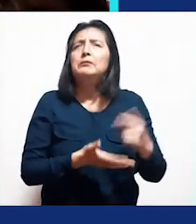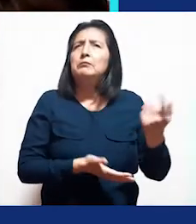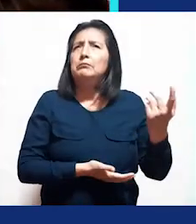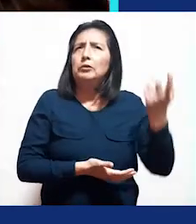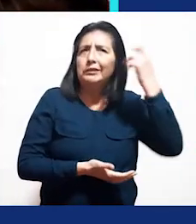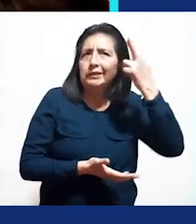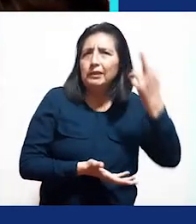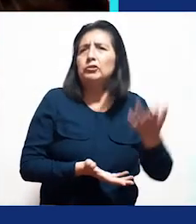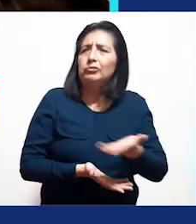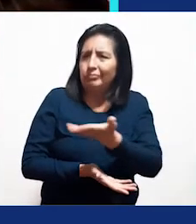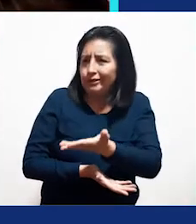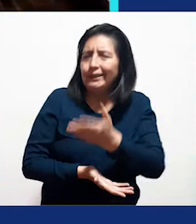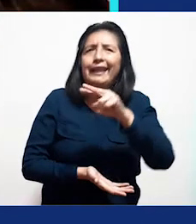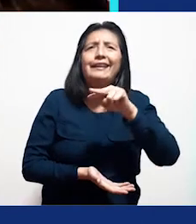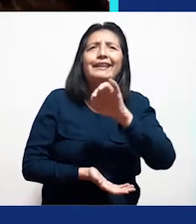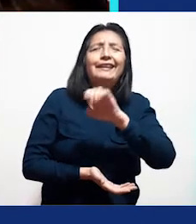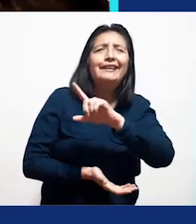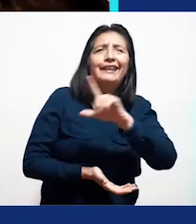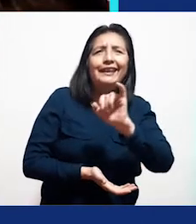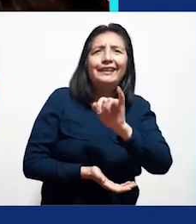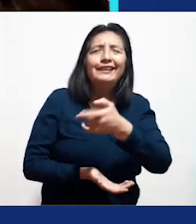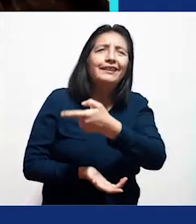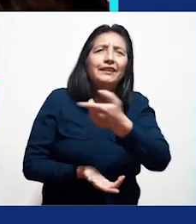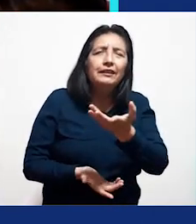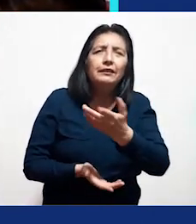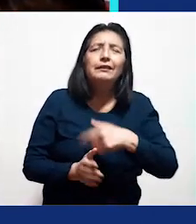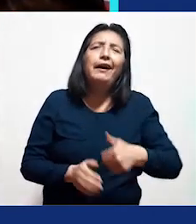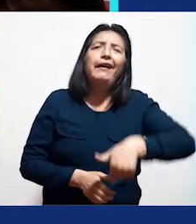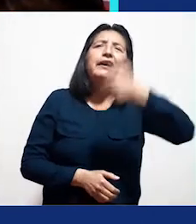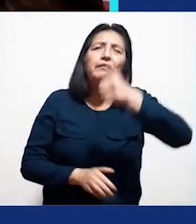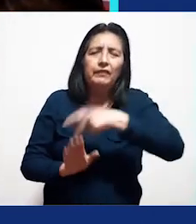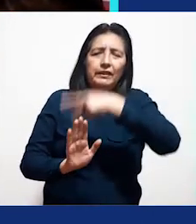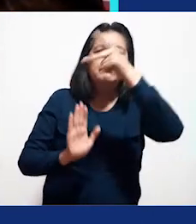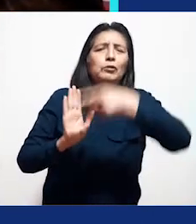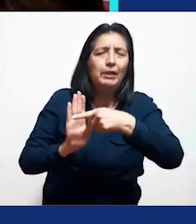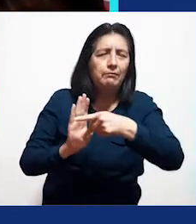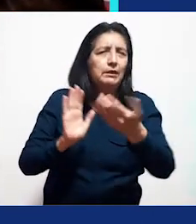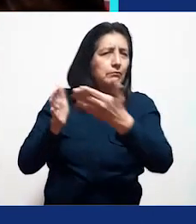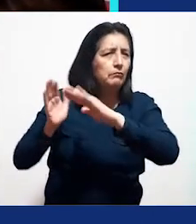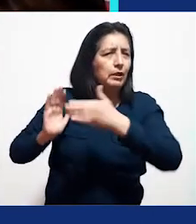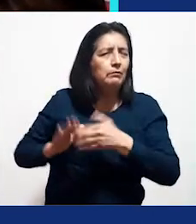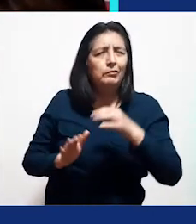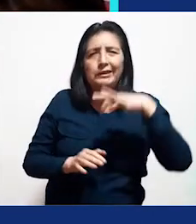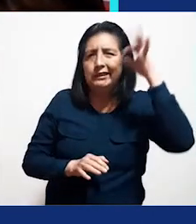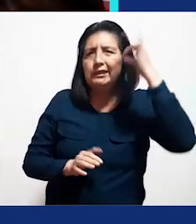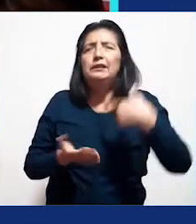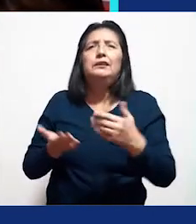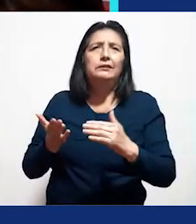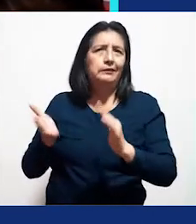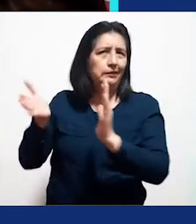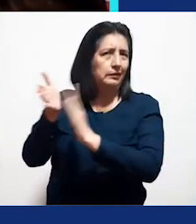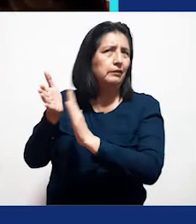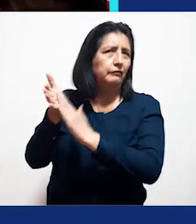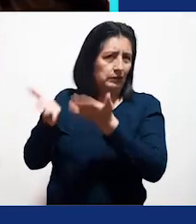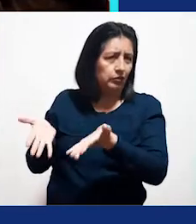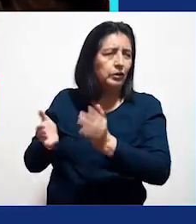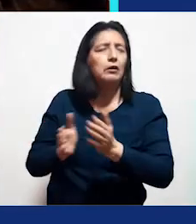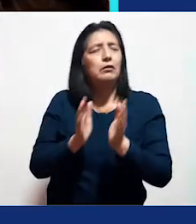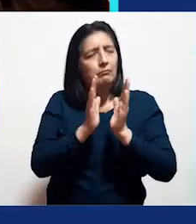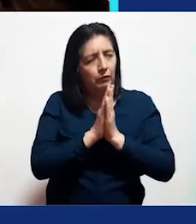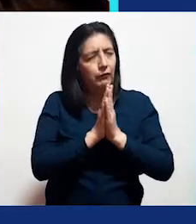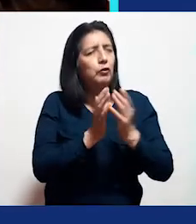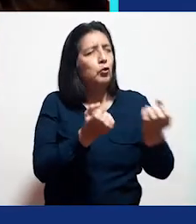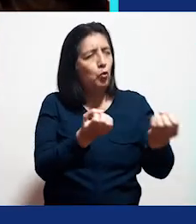ello estamos con Nelly Aedo, quien es la jefa del programa de los pueblos indígenas de la Defensoría del Pueblo. Por